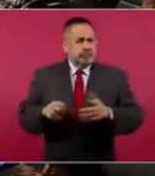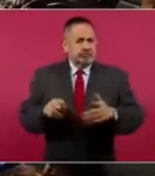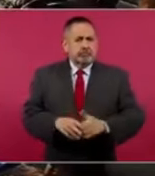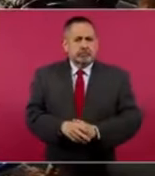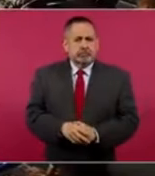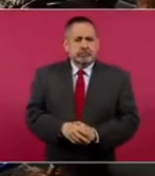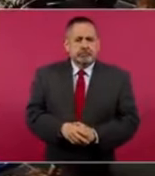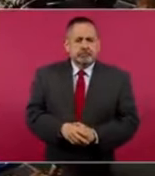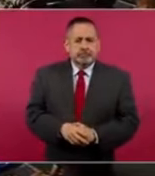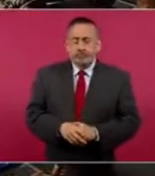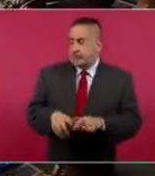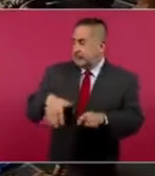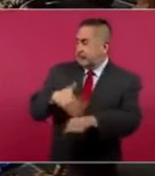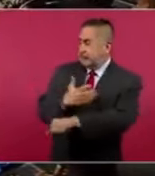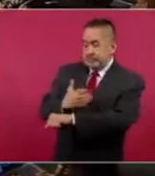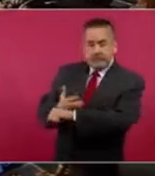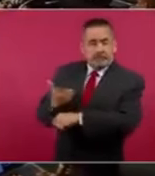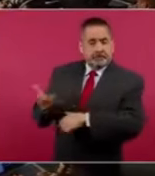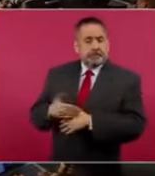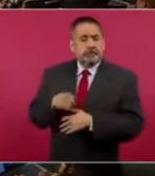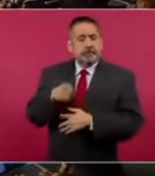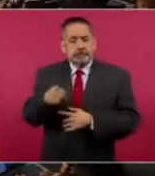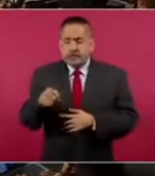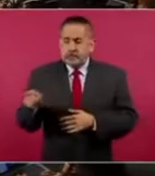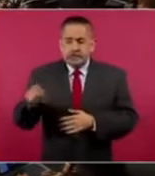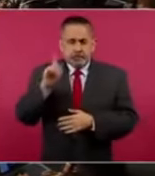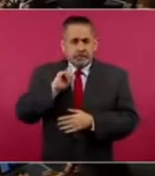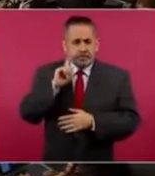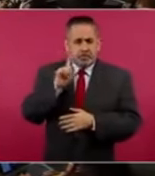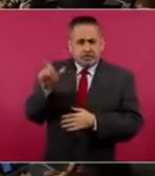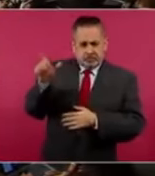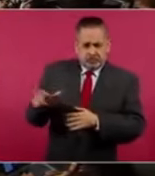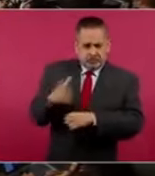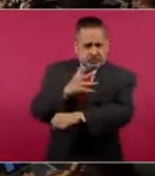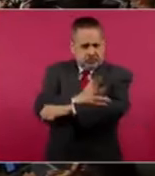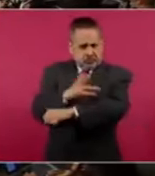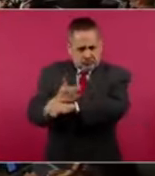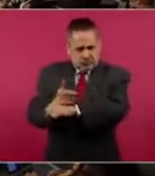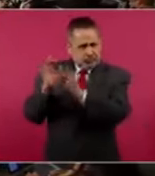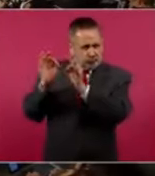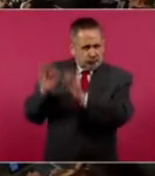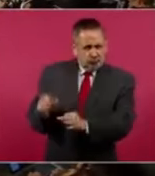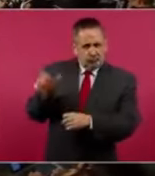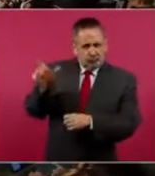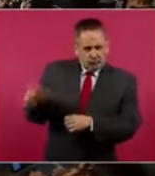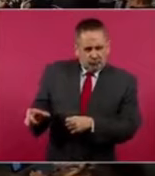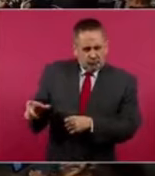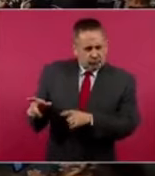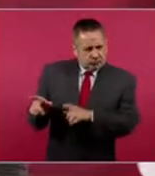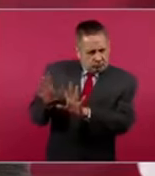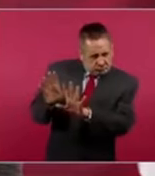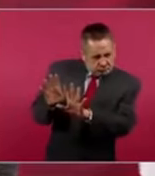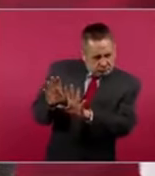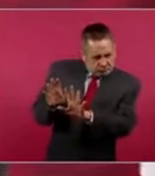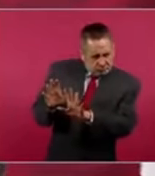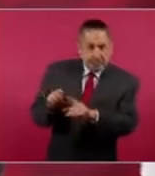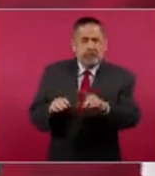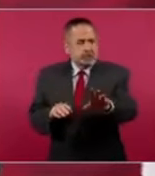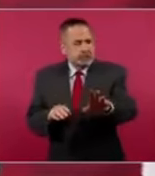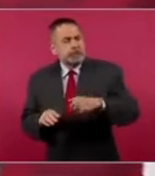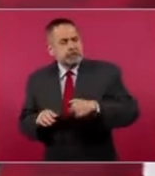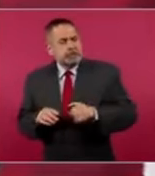Justamente esto que decía mi compañero Jorge Chaparro, ¿es una persona honesta siendo que tiene este tema? En lo que a mí